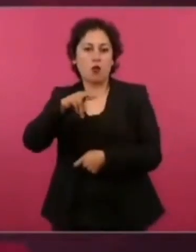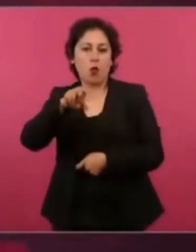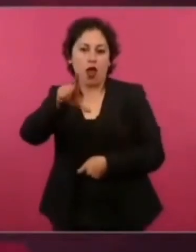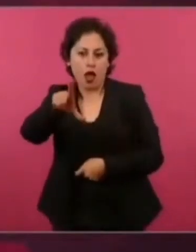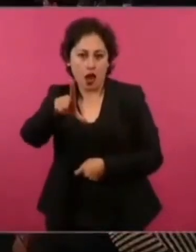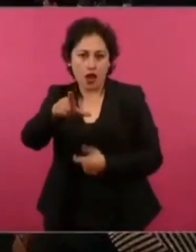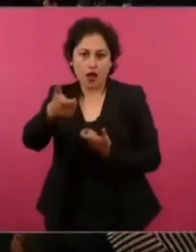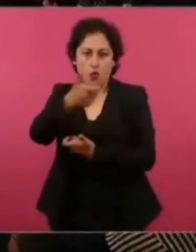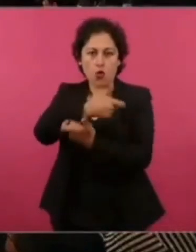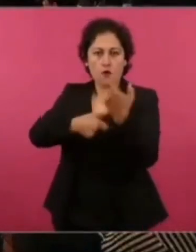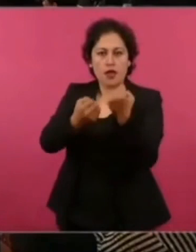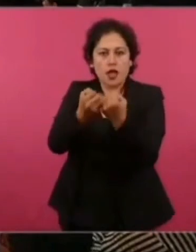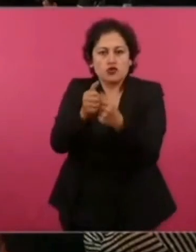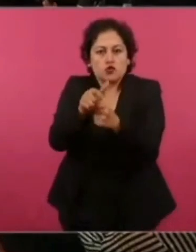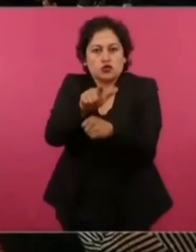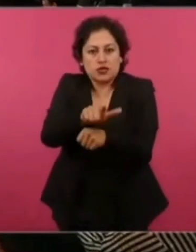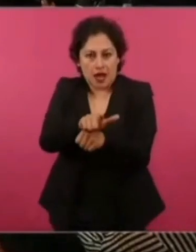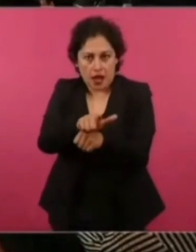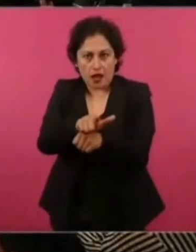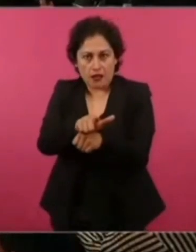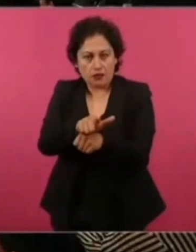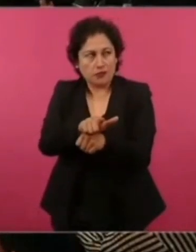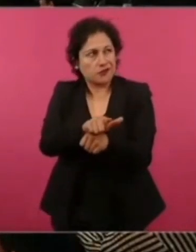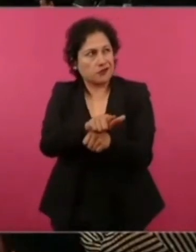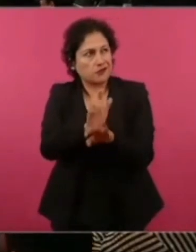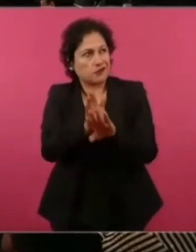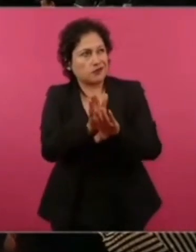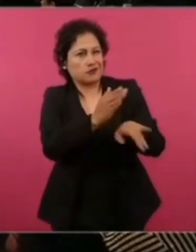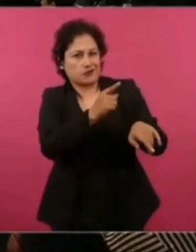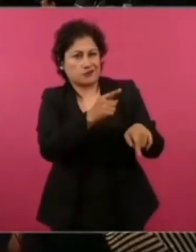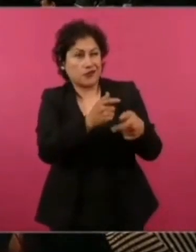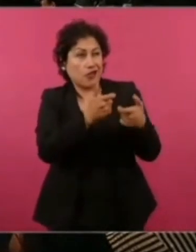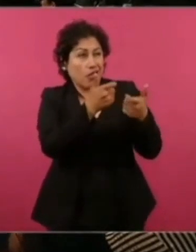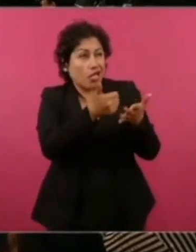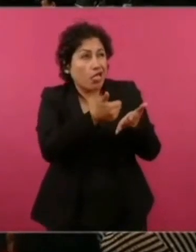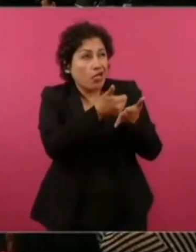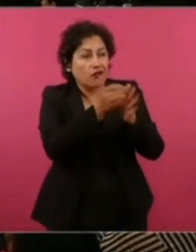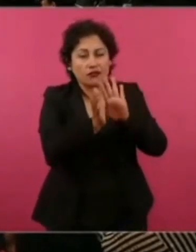eso, de ya no dar a los de arriba